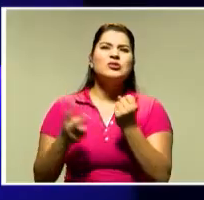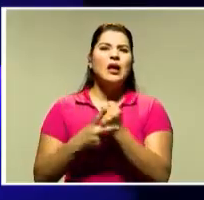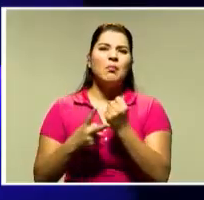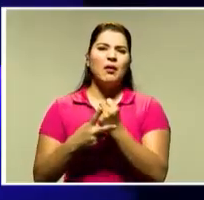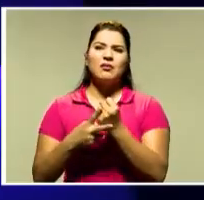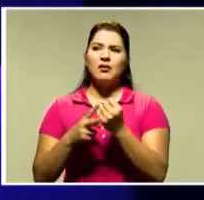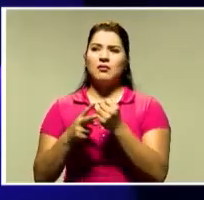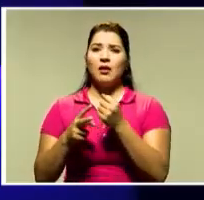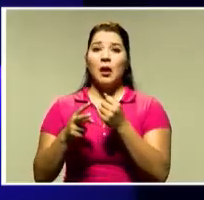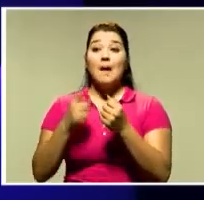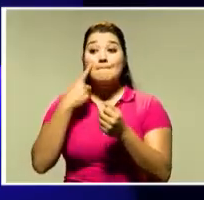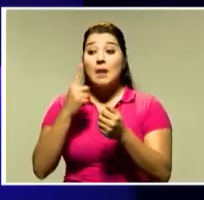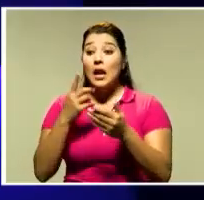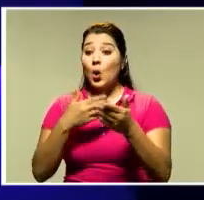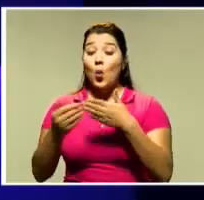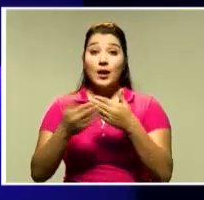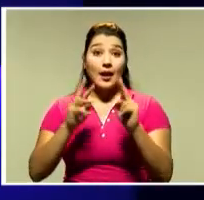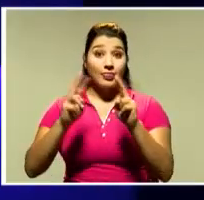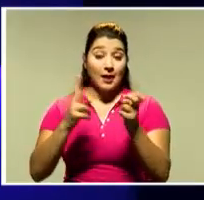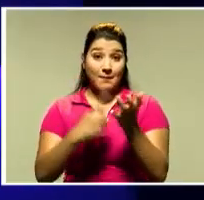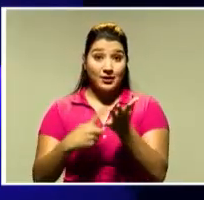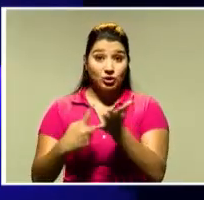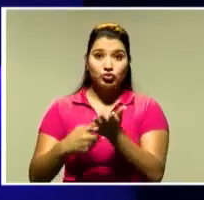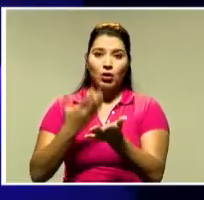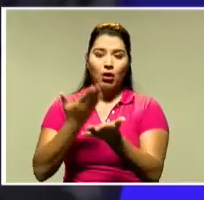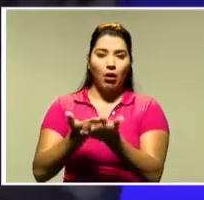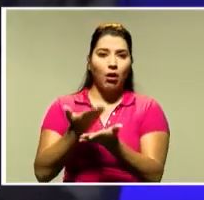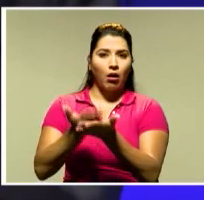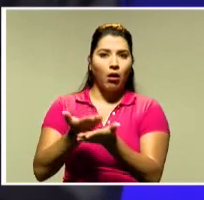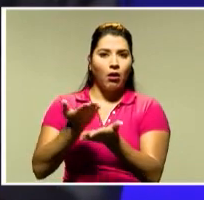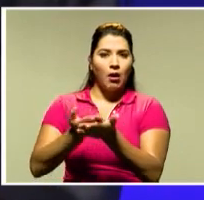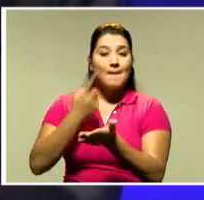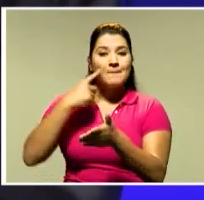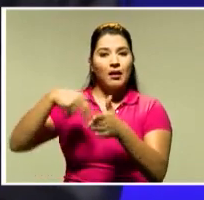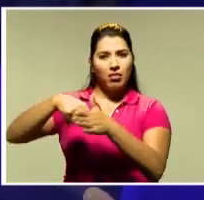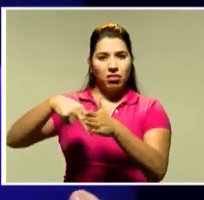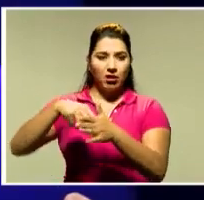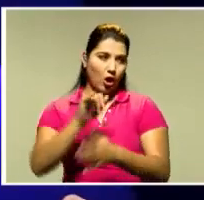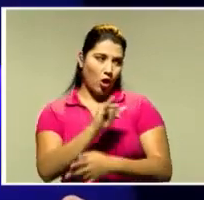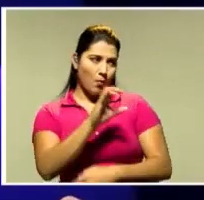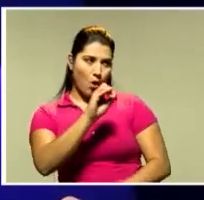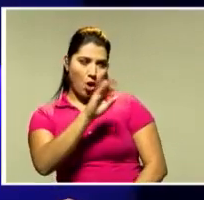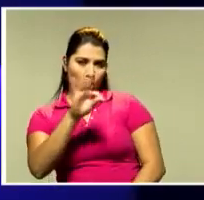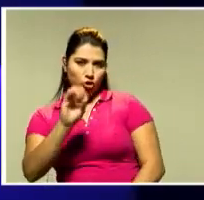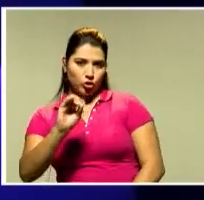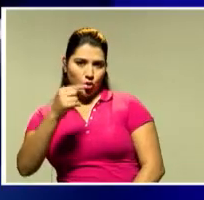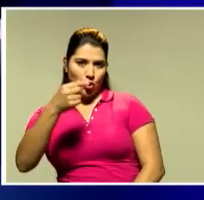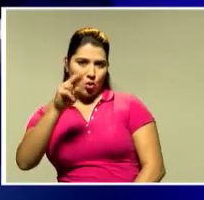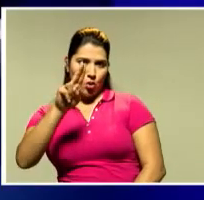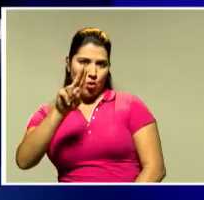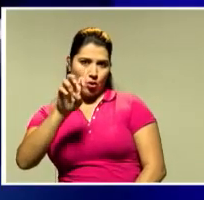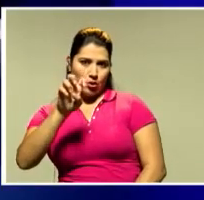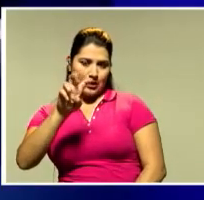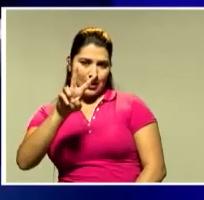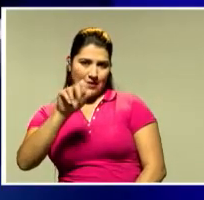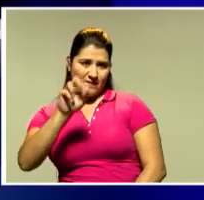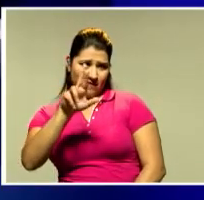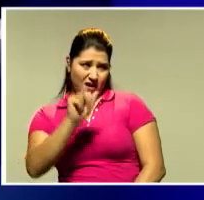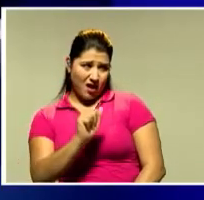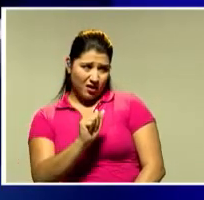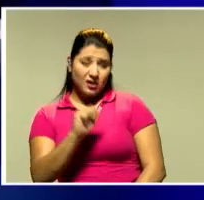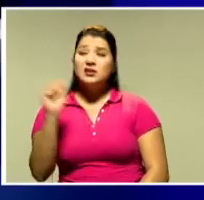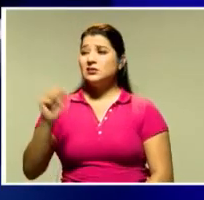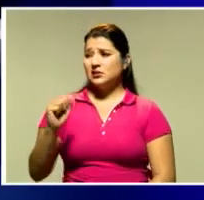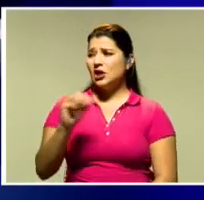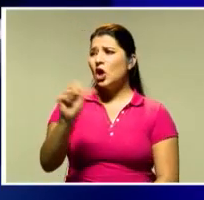famosas carretillas de Otto Guevara, ¿verdad? Sí, entre otros. Entre otros, claro, y aprovecharon. El PAC también